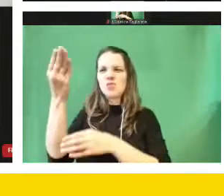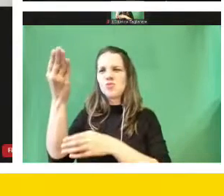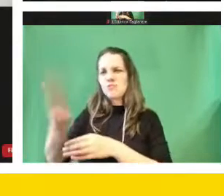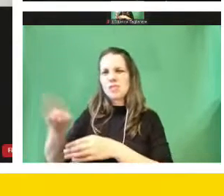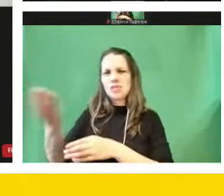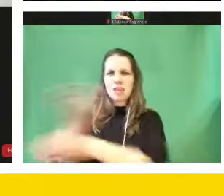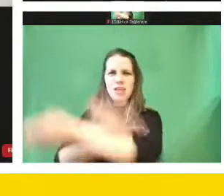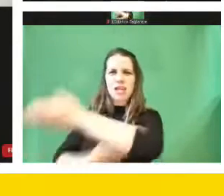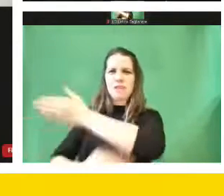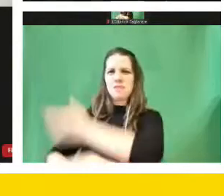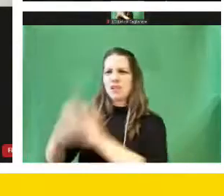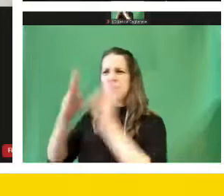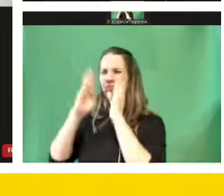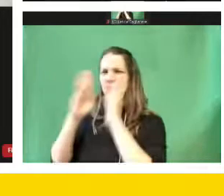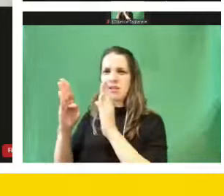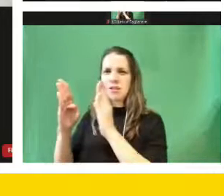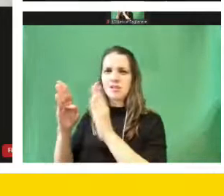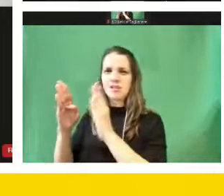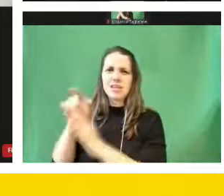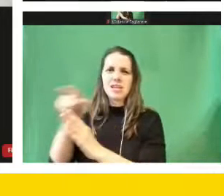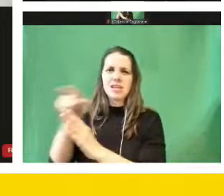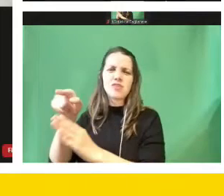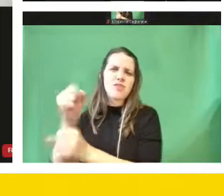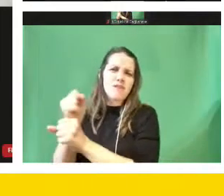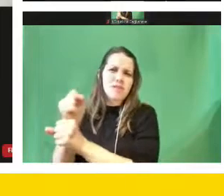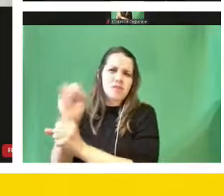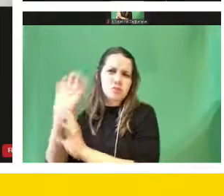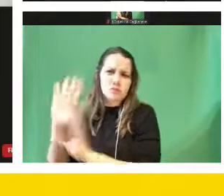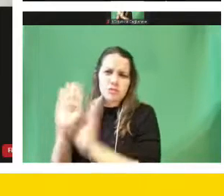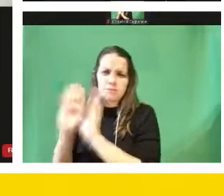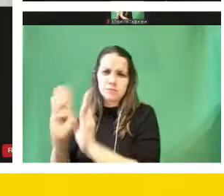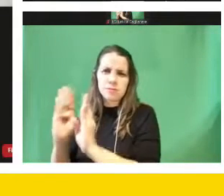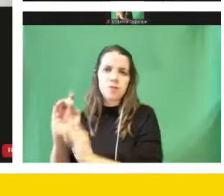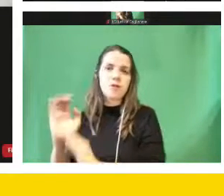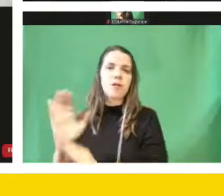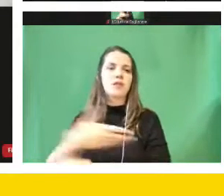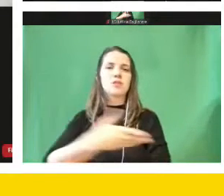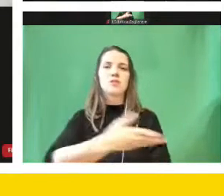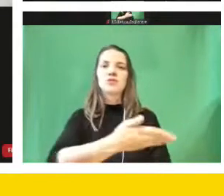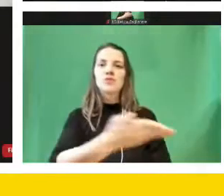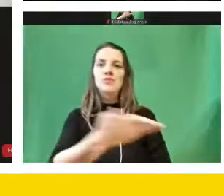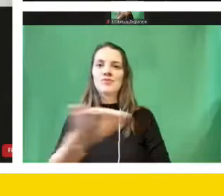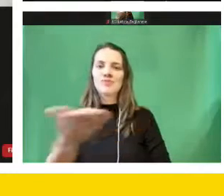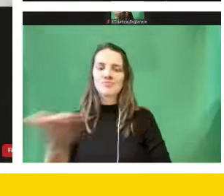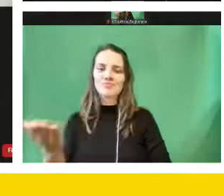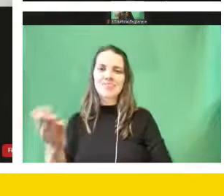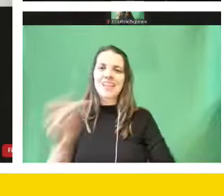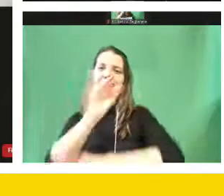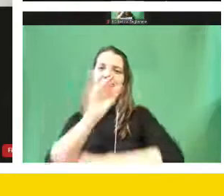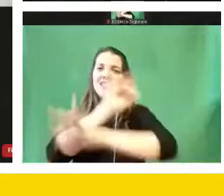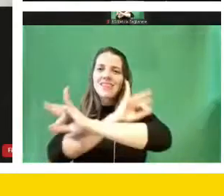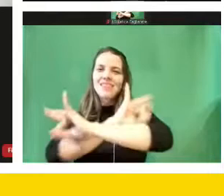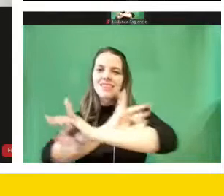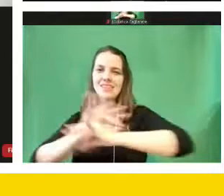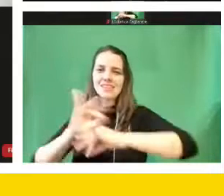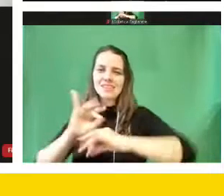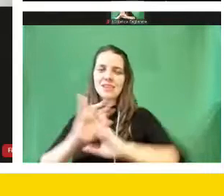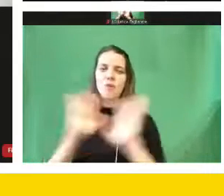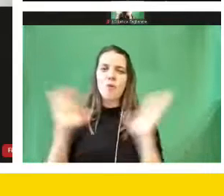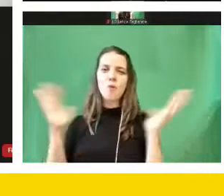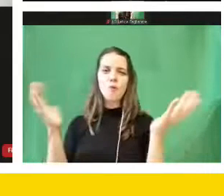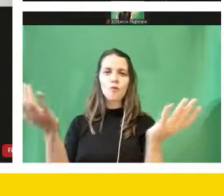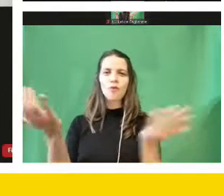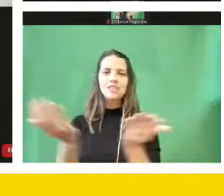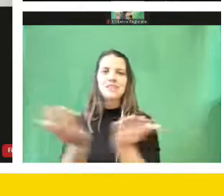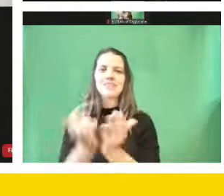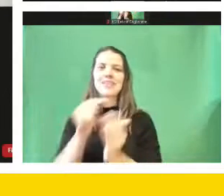y llegar con la claridad del diseño universal, con la claridad de la accesibilidad como puente y herramienta